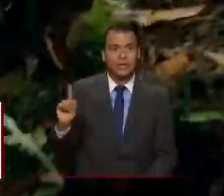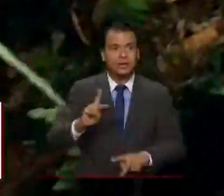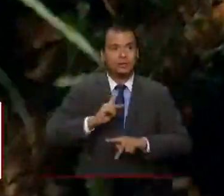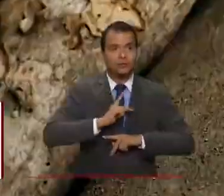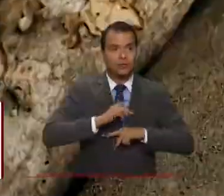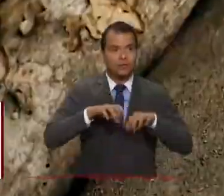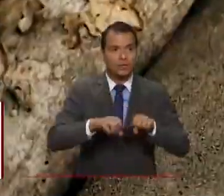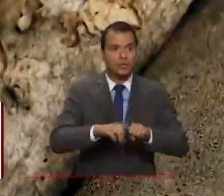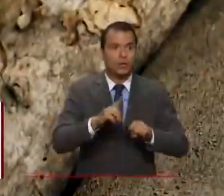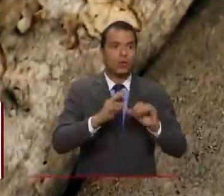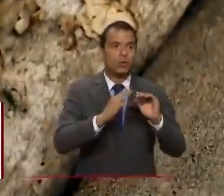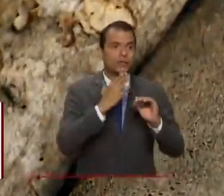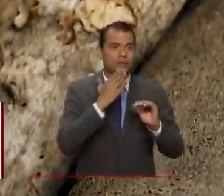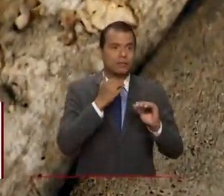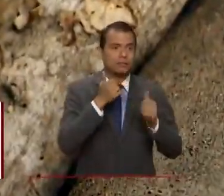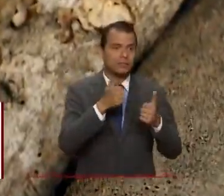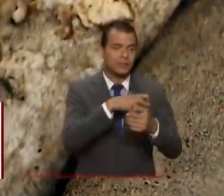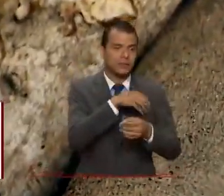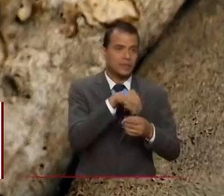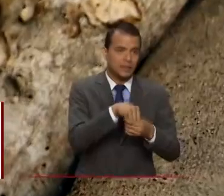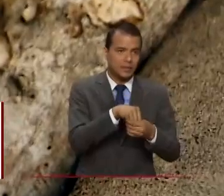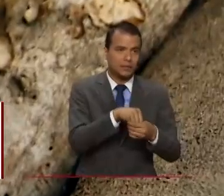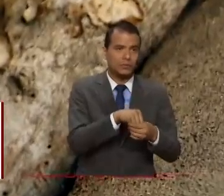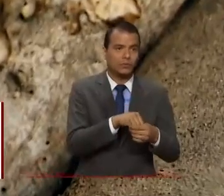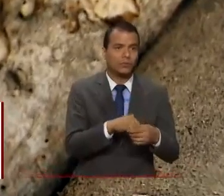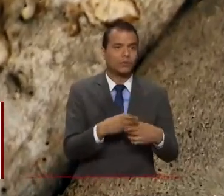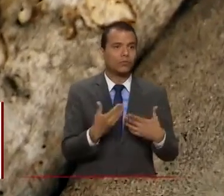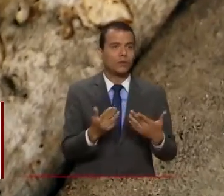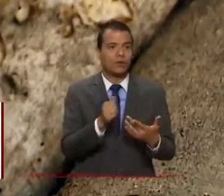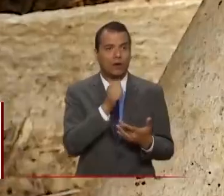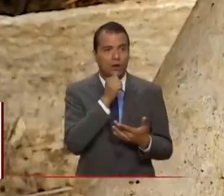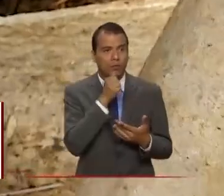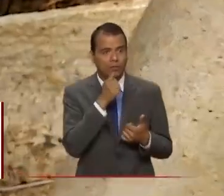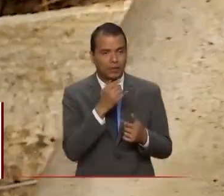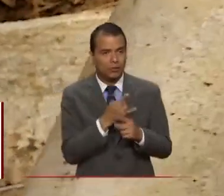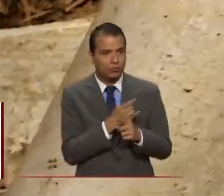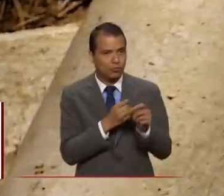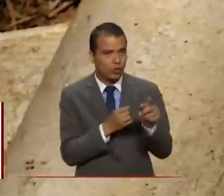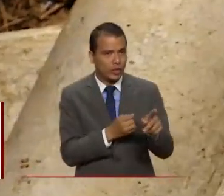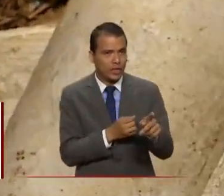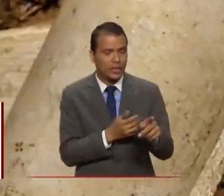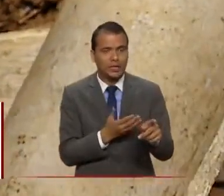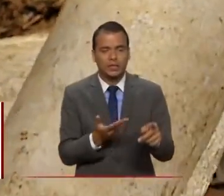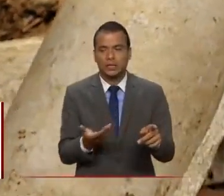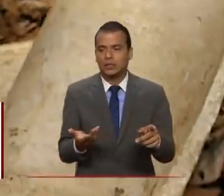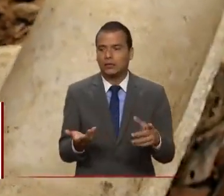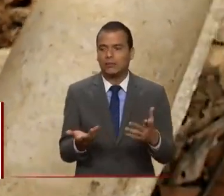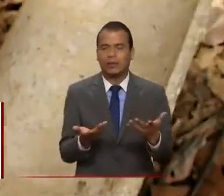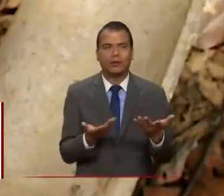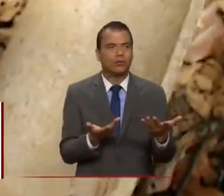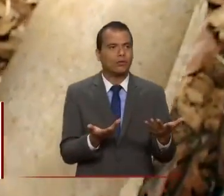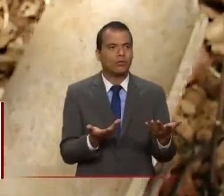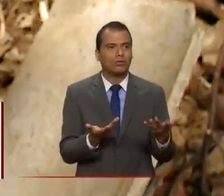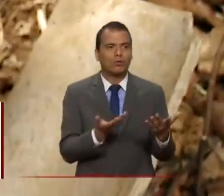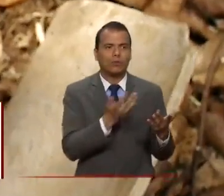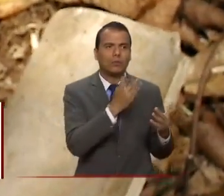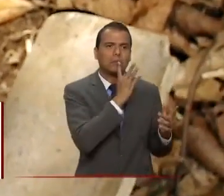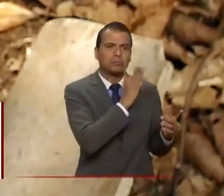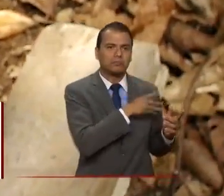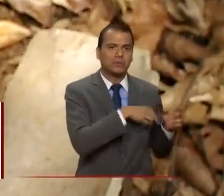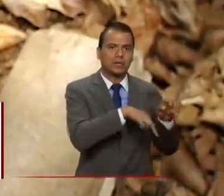vivienda digna. Pero tras la vivienda viene el derecho al agua. Al mínimo vital, eso hay que respetarlo porque es un